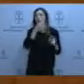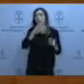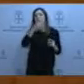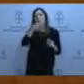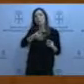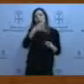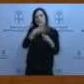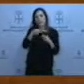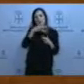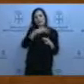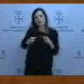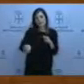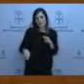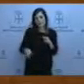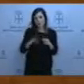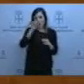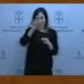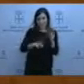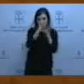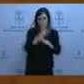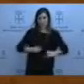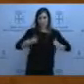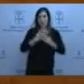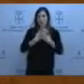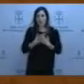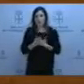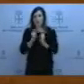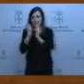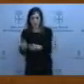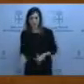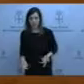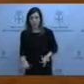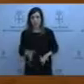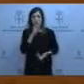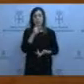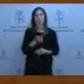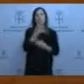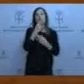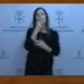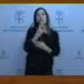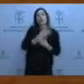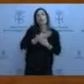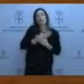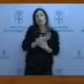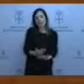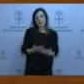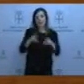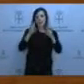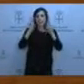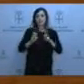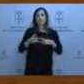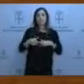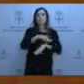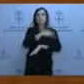político que ha recibido la confianza de esta Cámara. La confianza en el sentido de la elección del presidente del Gobierno,